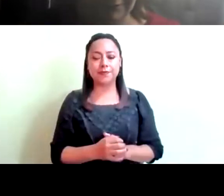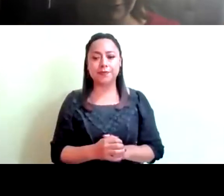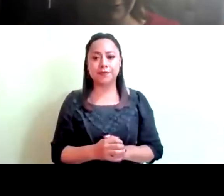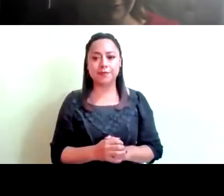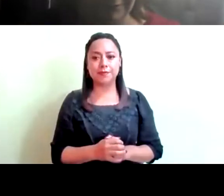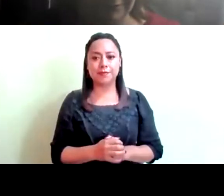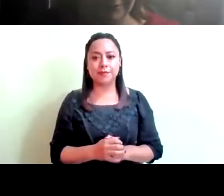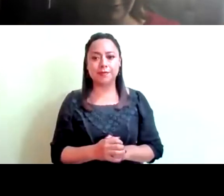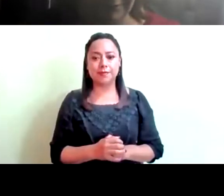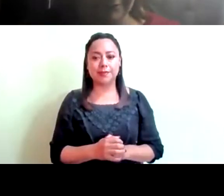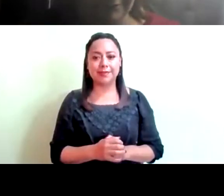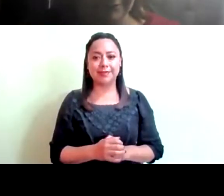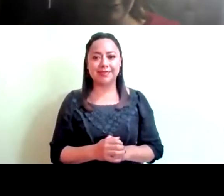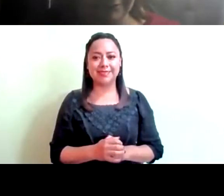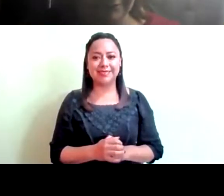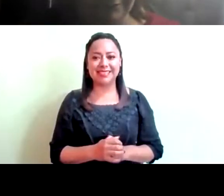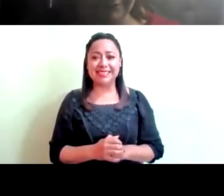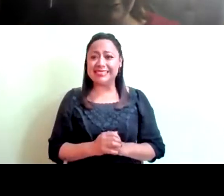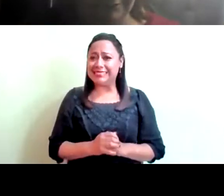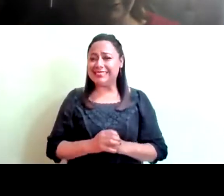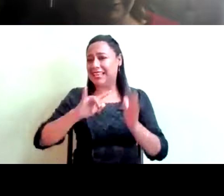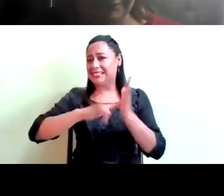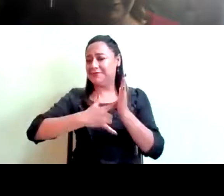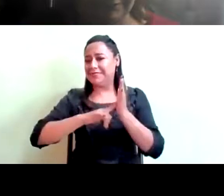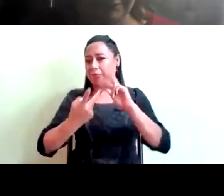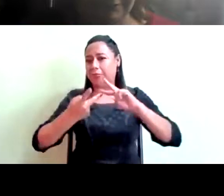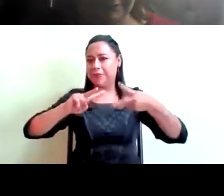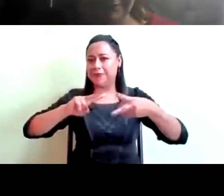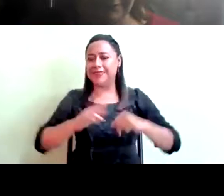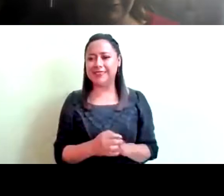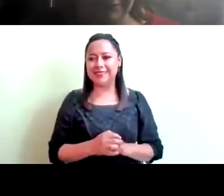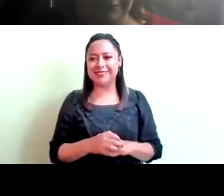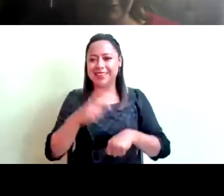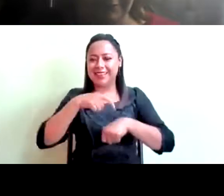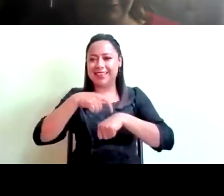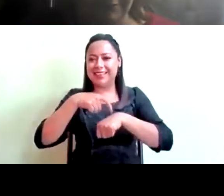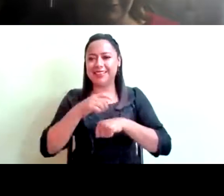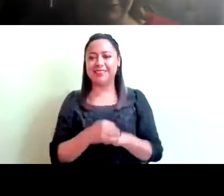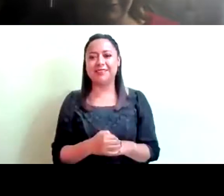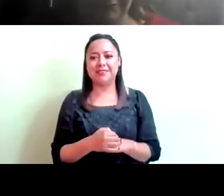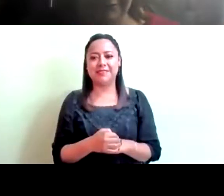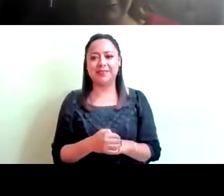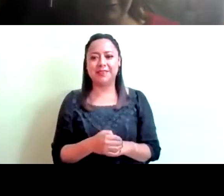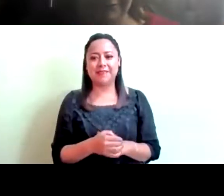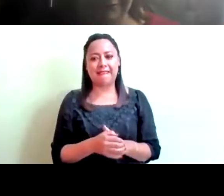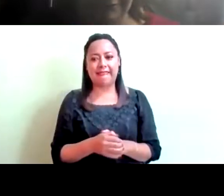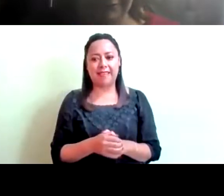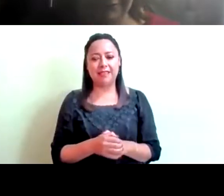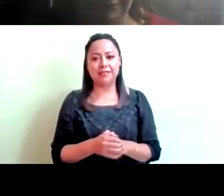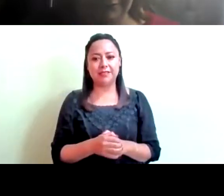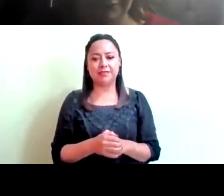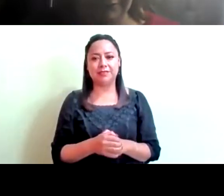Está al revés mi reloj, perdón. ¿Qué hora es? La 1. La